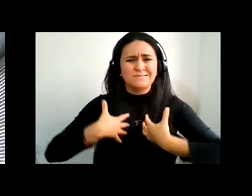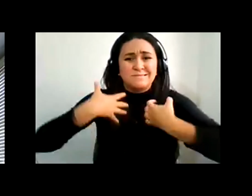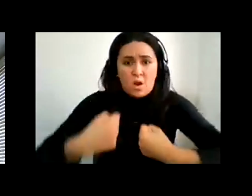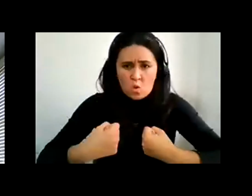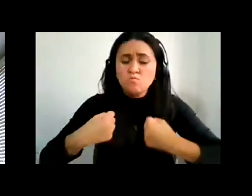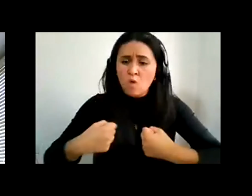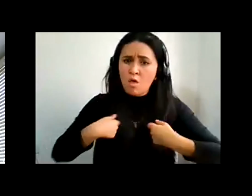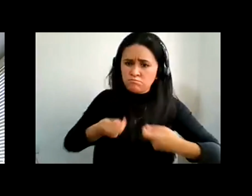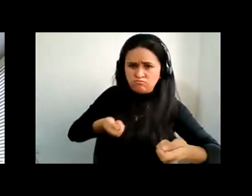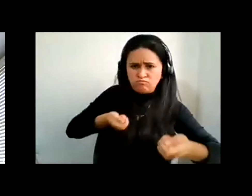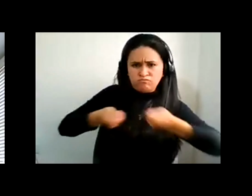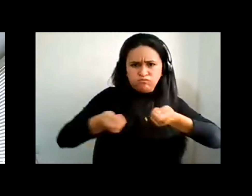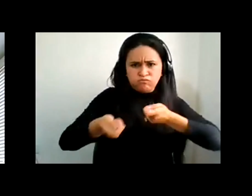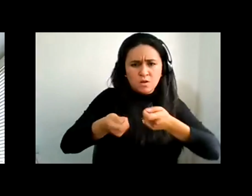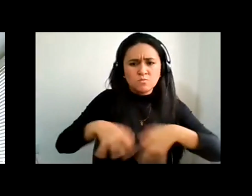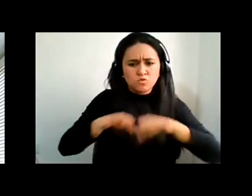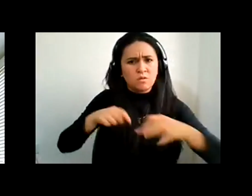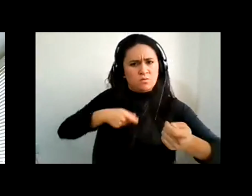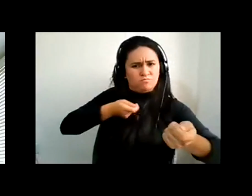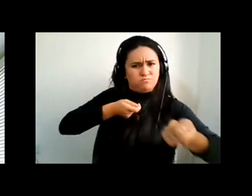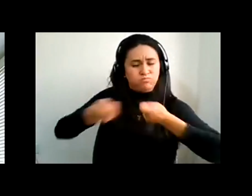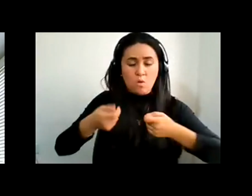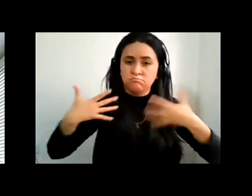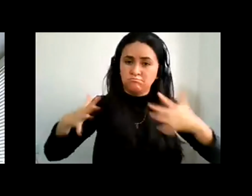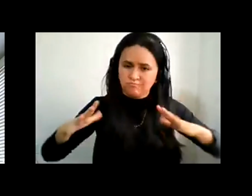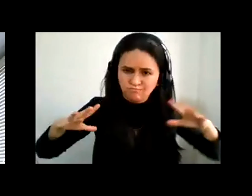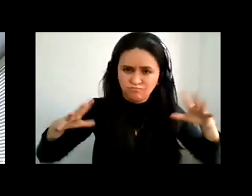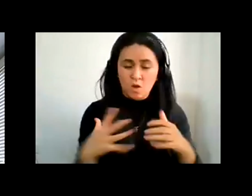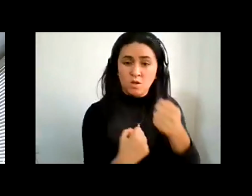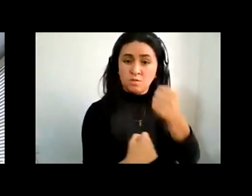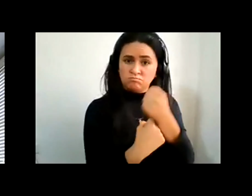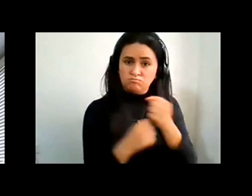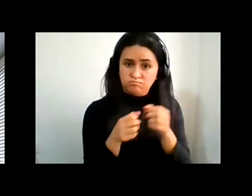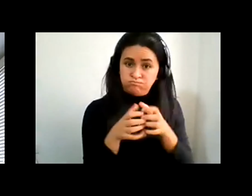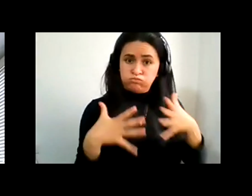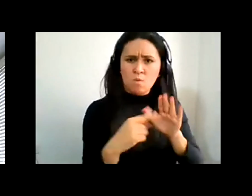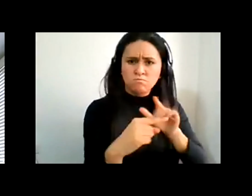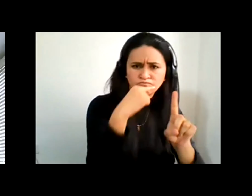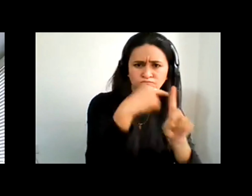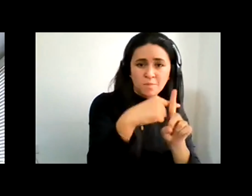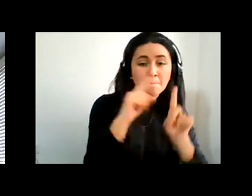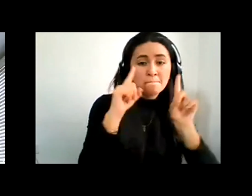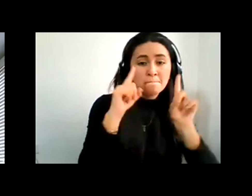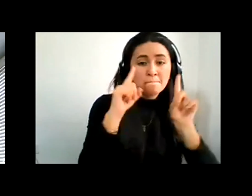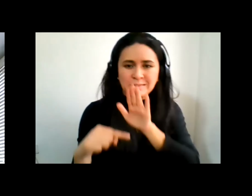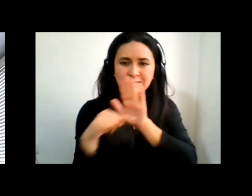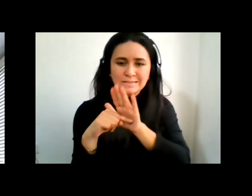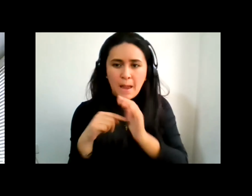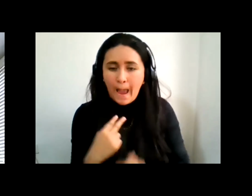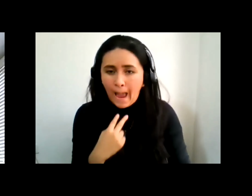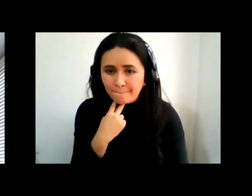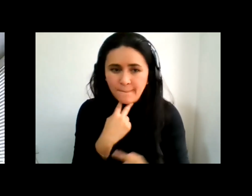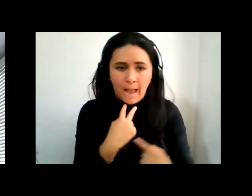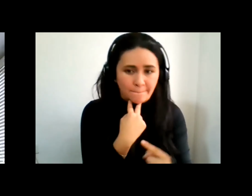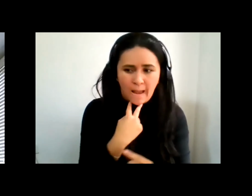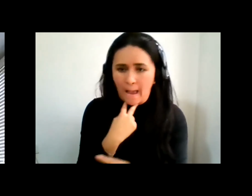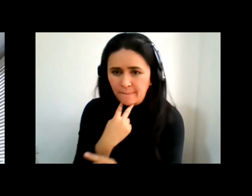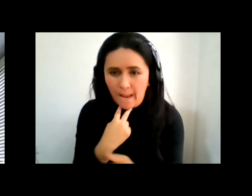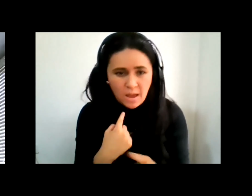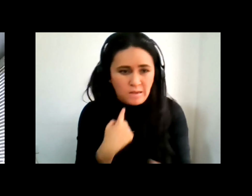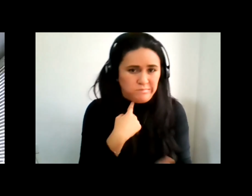esencialidad de reconocer las fortalezas, pero también las limitaciones de las capacidades que tienen nuestros sistemas de salud,